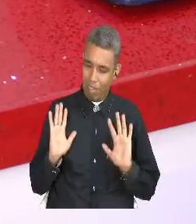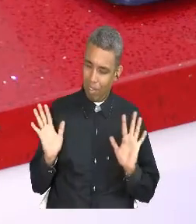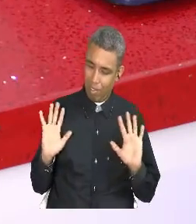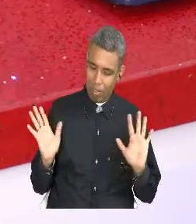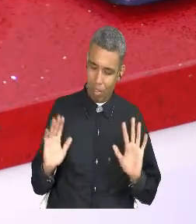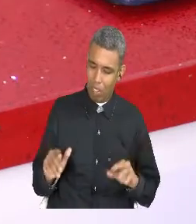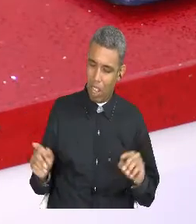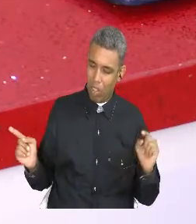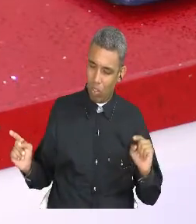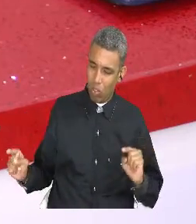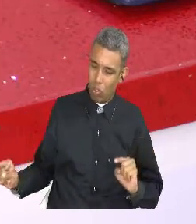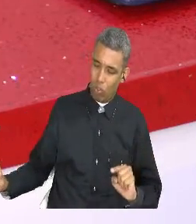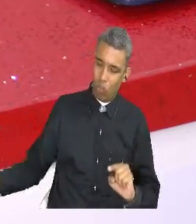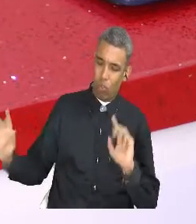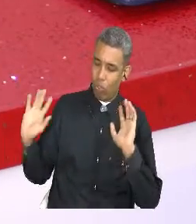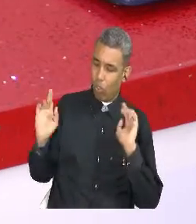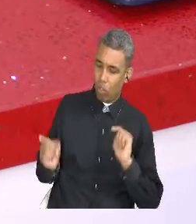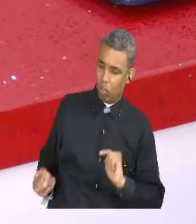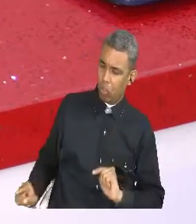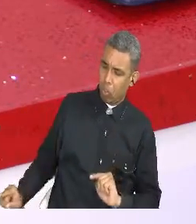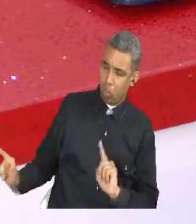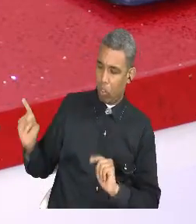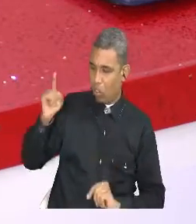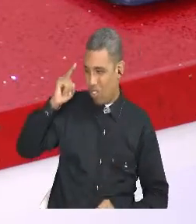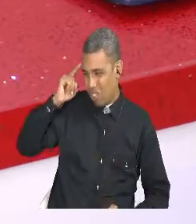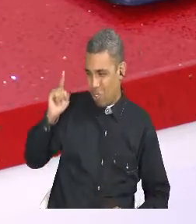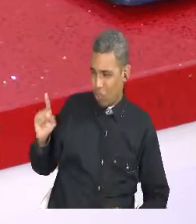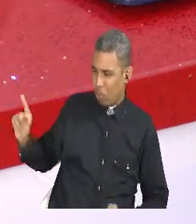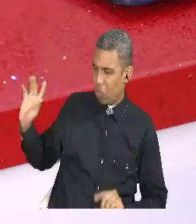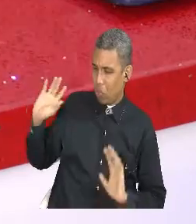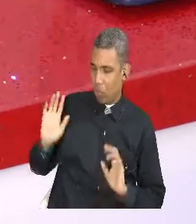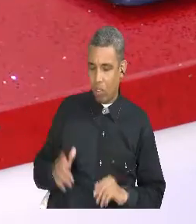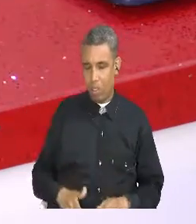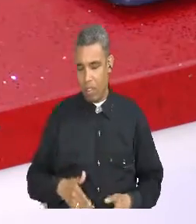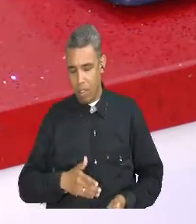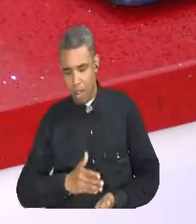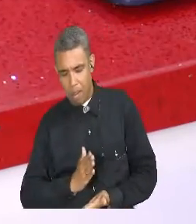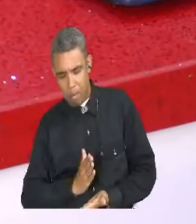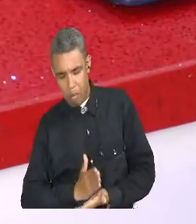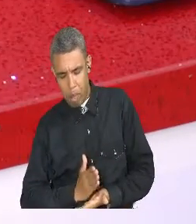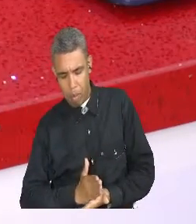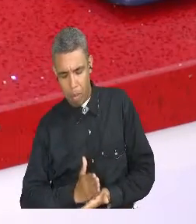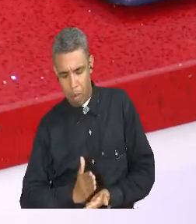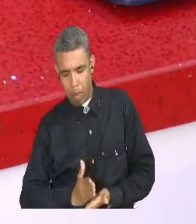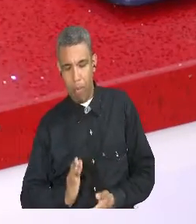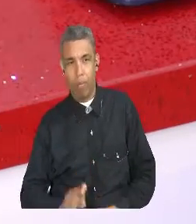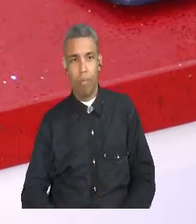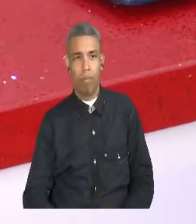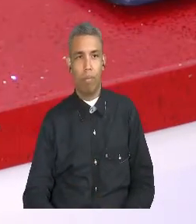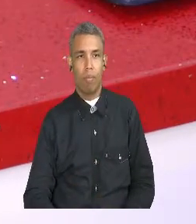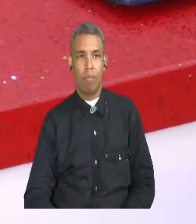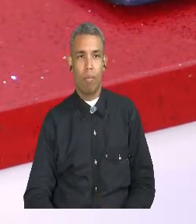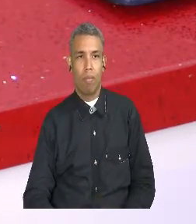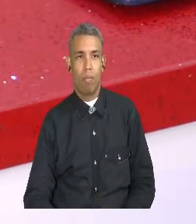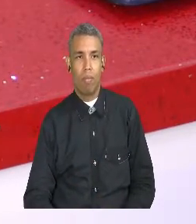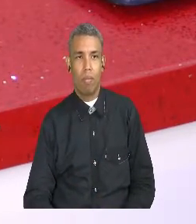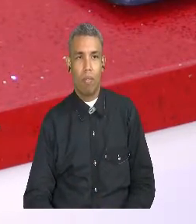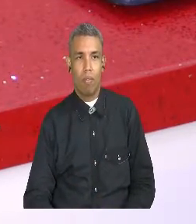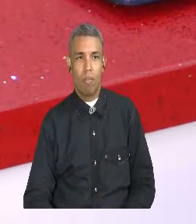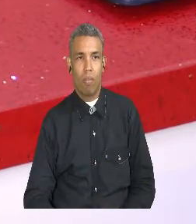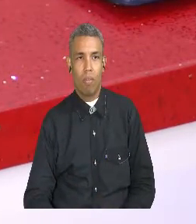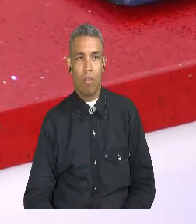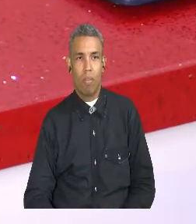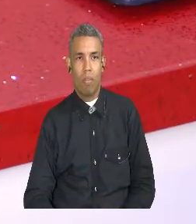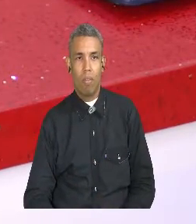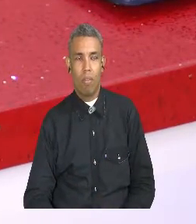que todo te va a salir súper bien. Pero eso es la cocina. Pero tiene una idea, tiene una idea. ¿Sí? Sí, un poquito. Bueno, toca como picar,